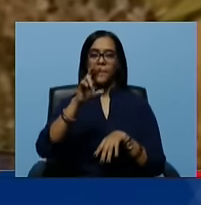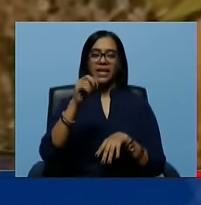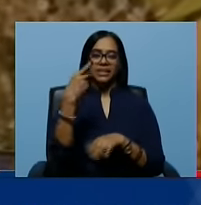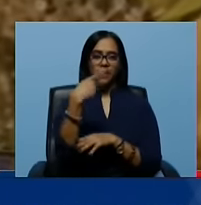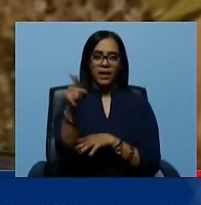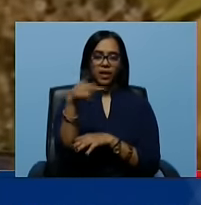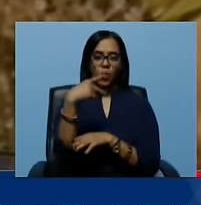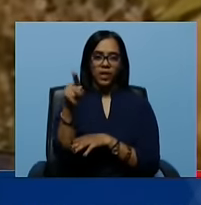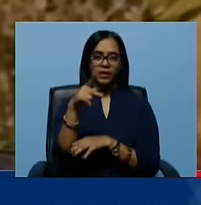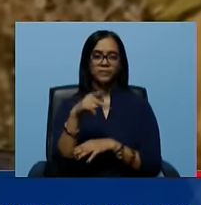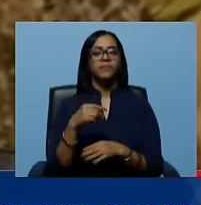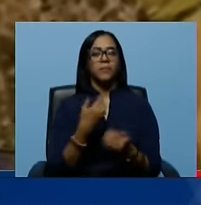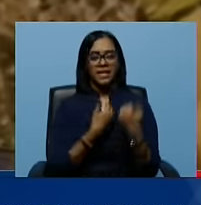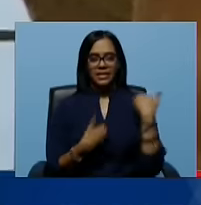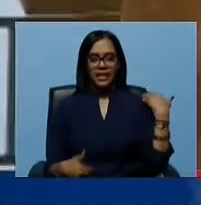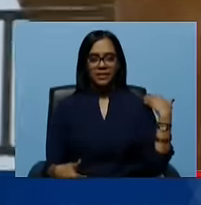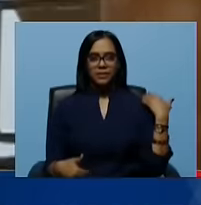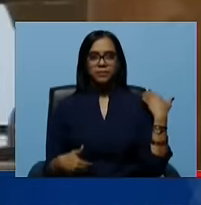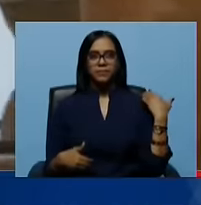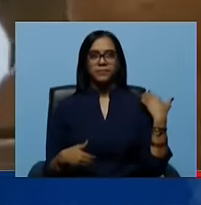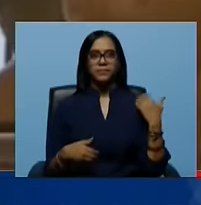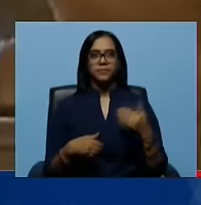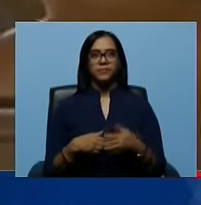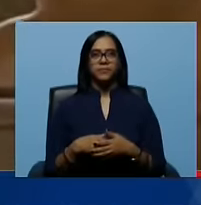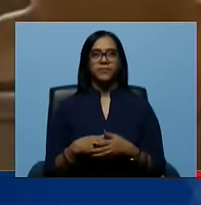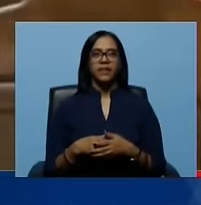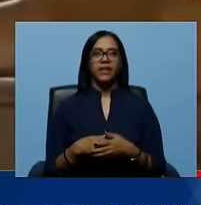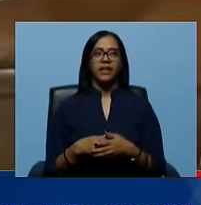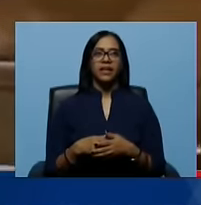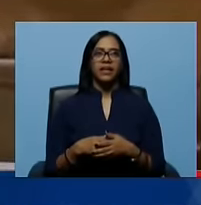parroquias, presidente. ¿Ves?